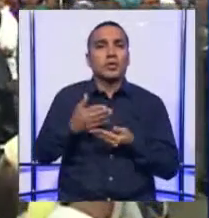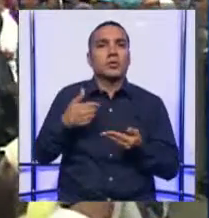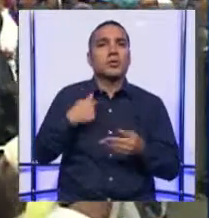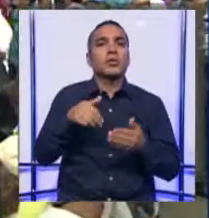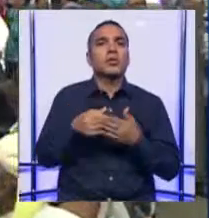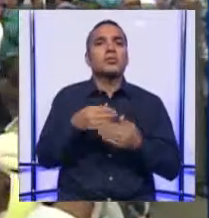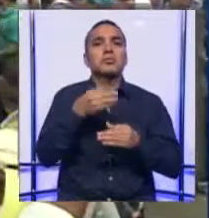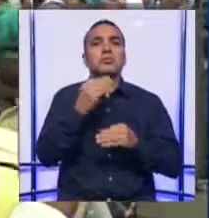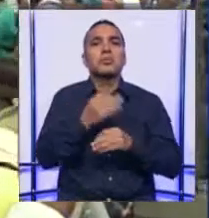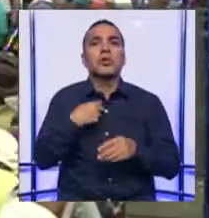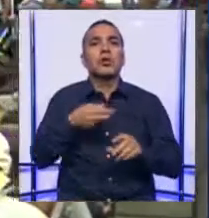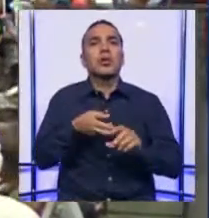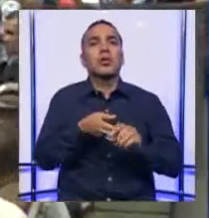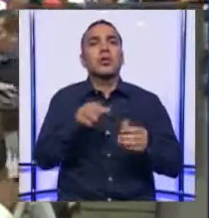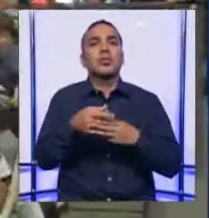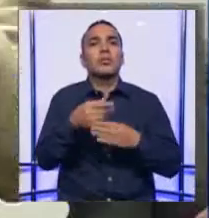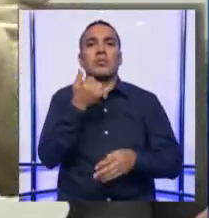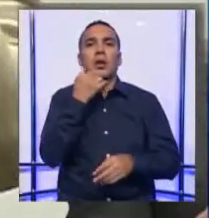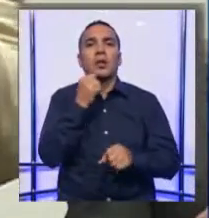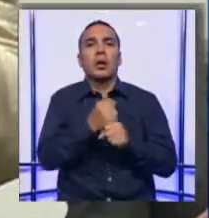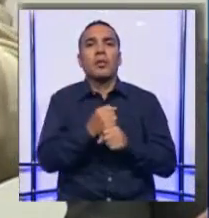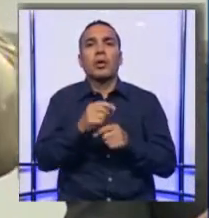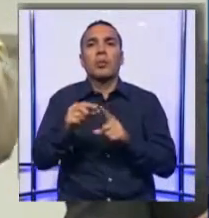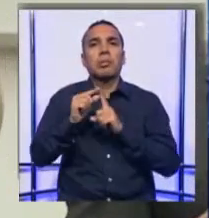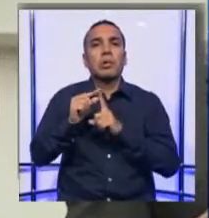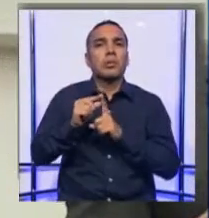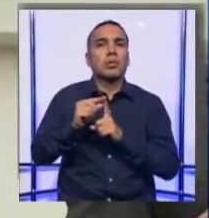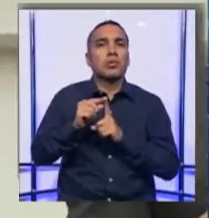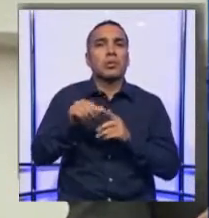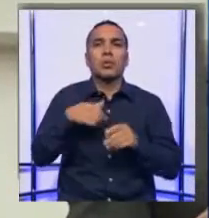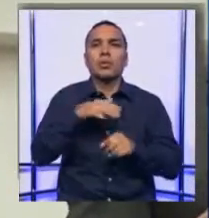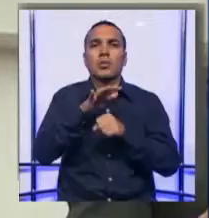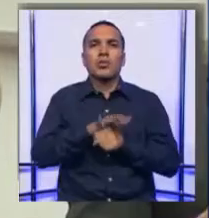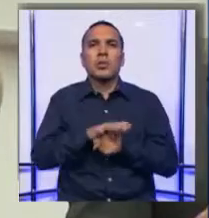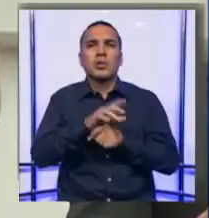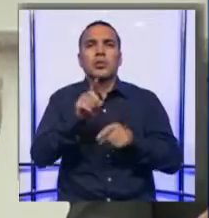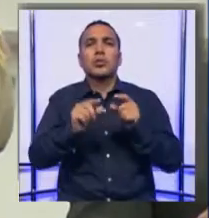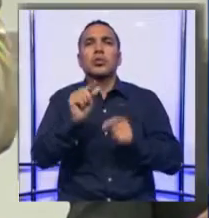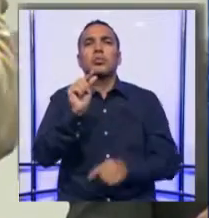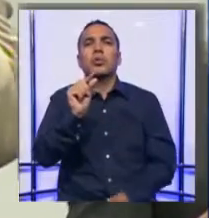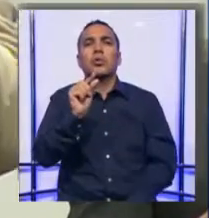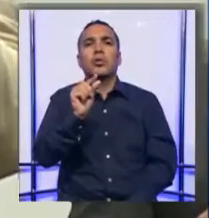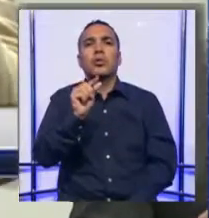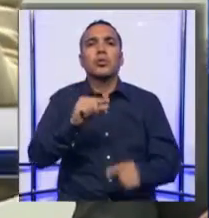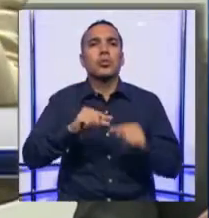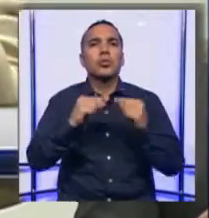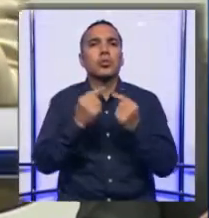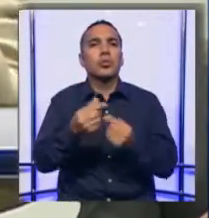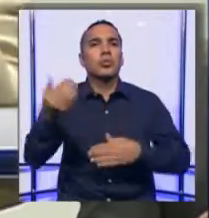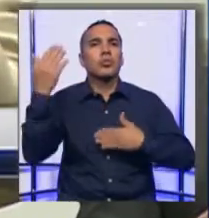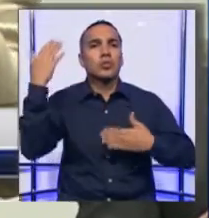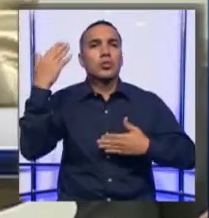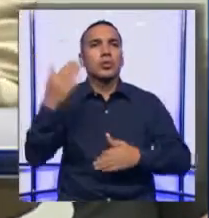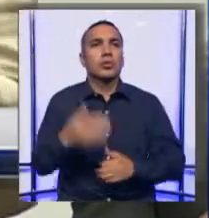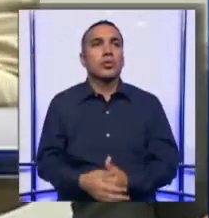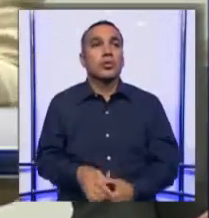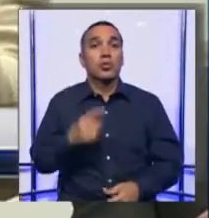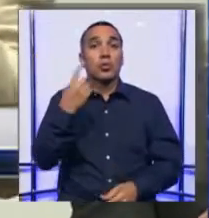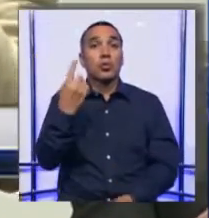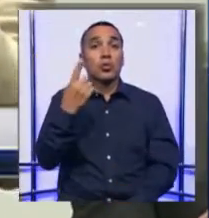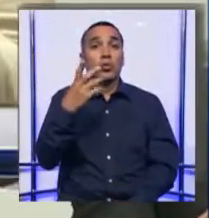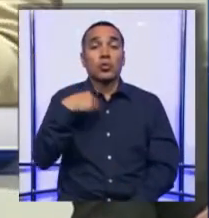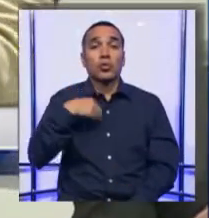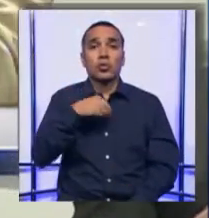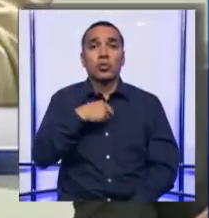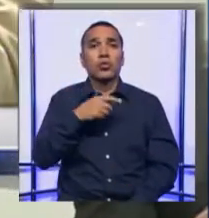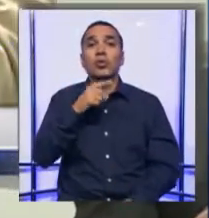se ha querido deslegitimar su trabajo. Que han existido presiones de unos pocos grupos políticos. Lo único que